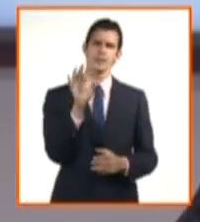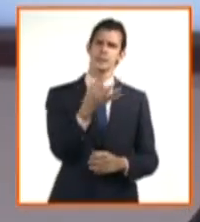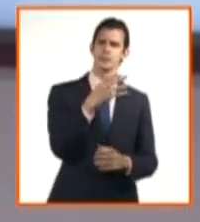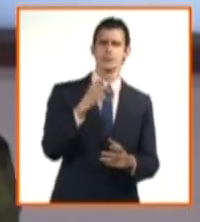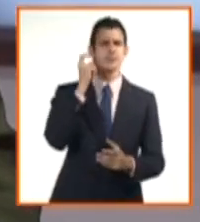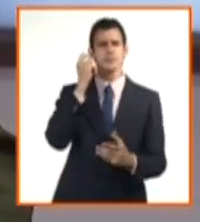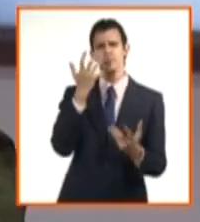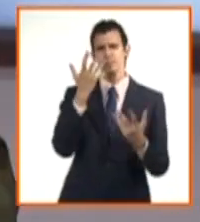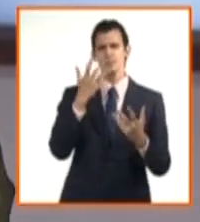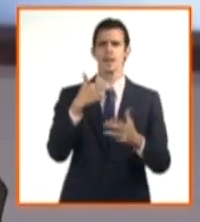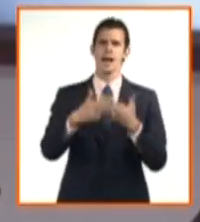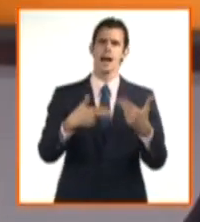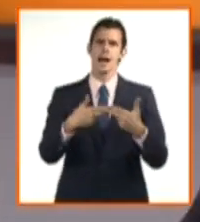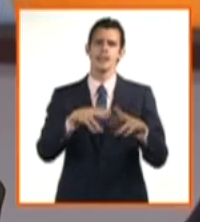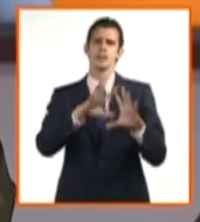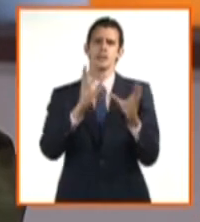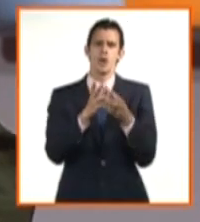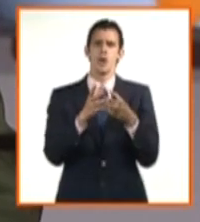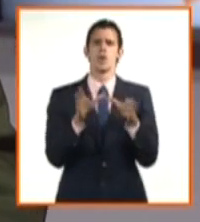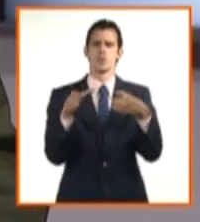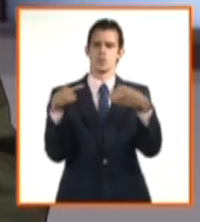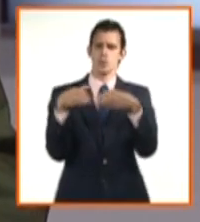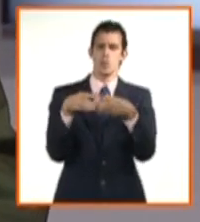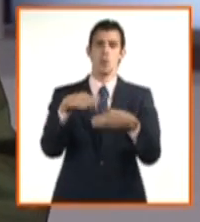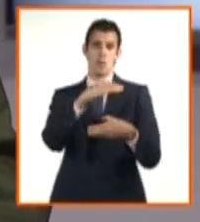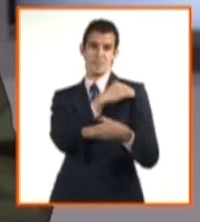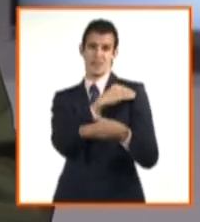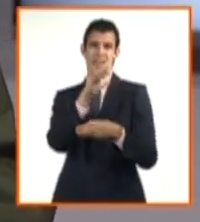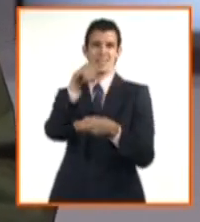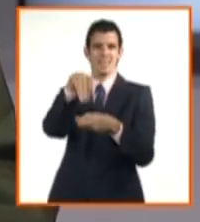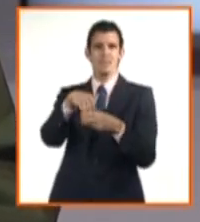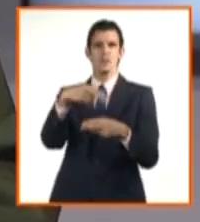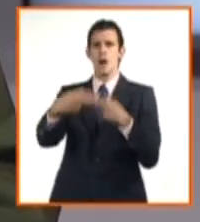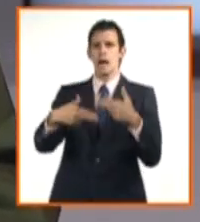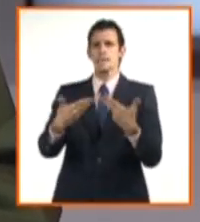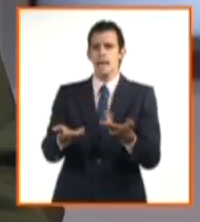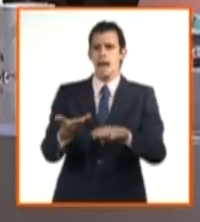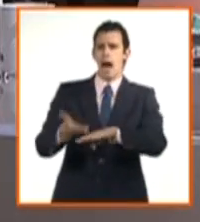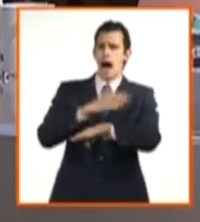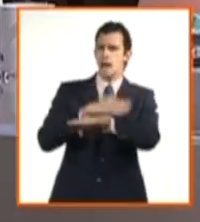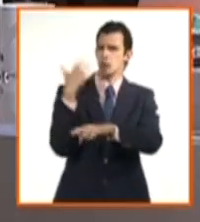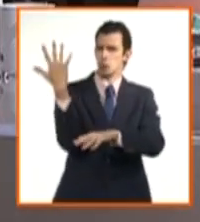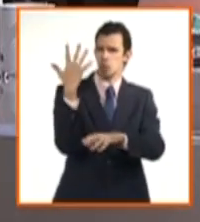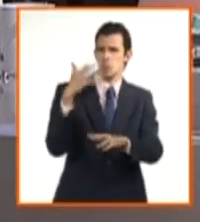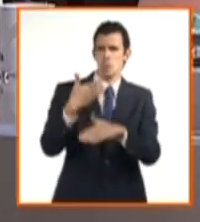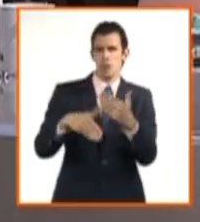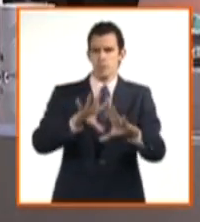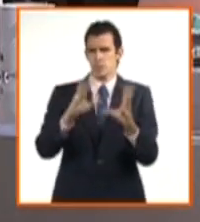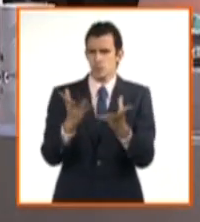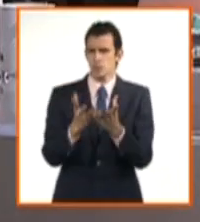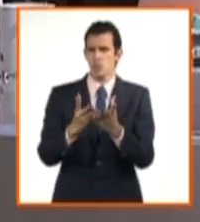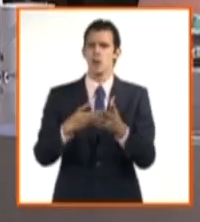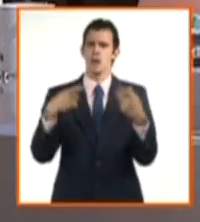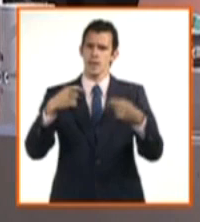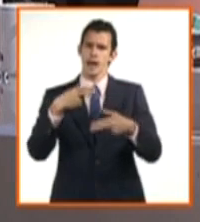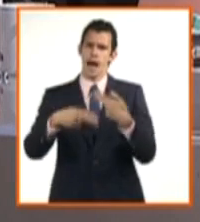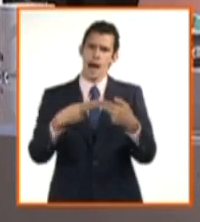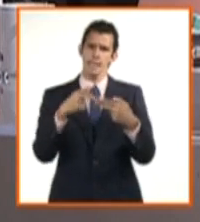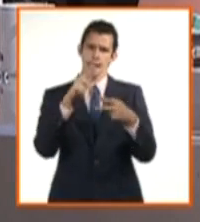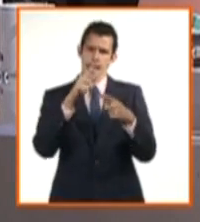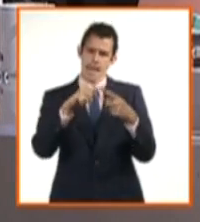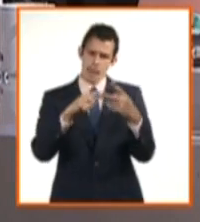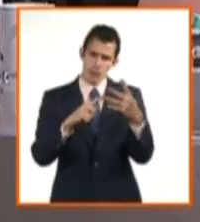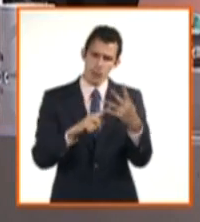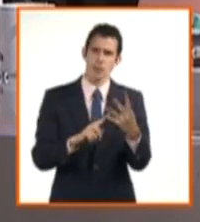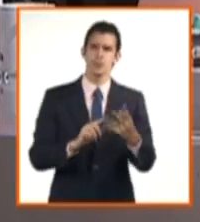de reducción de desastres del estado mayor nacional de la defensa civil nos gustaría gloria puede tener una apreciación de lo